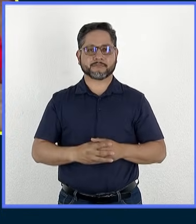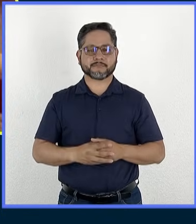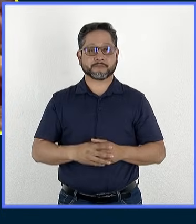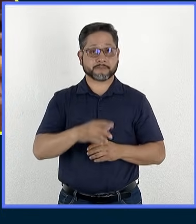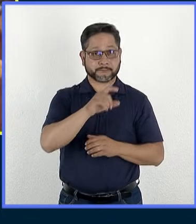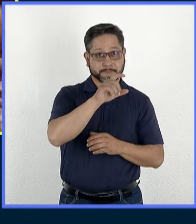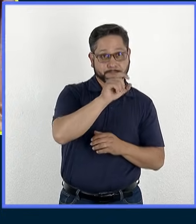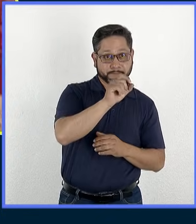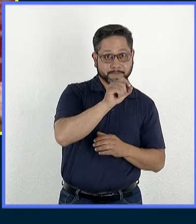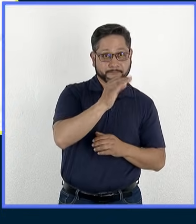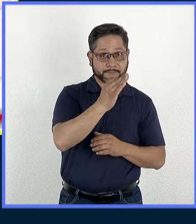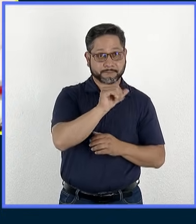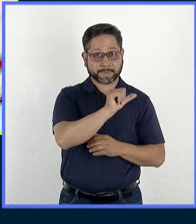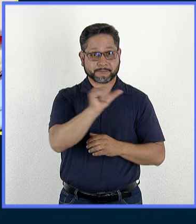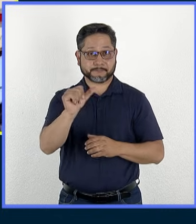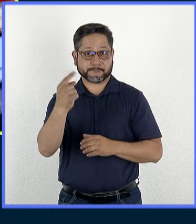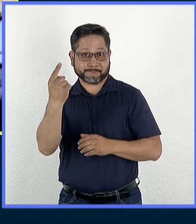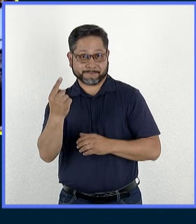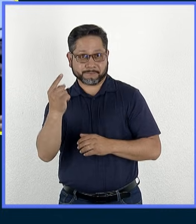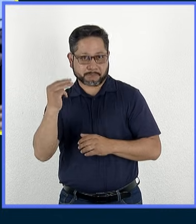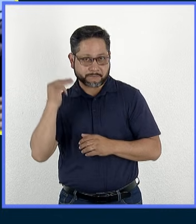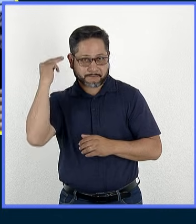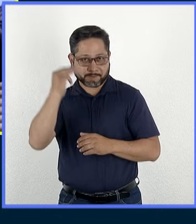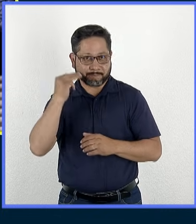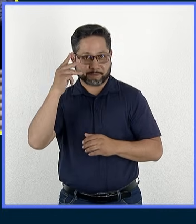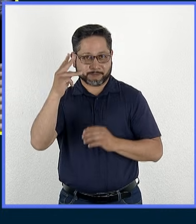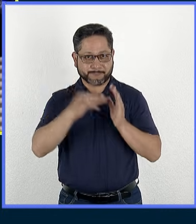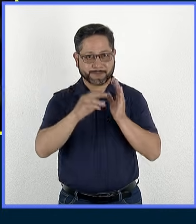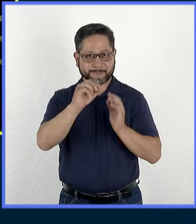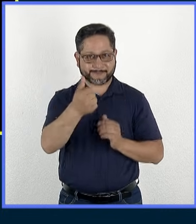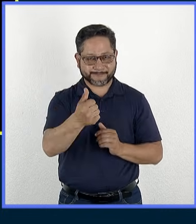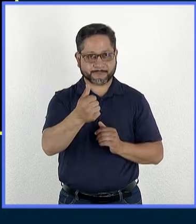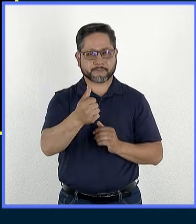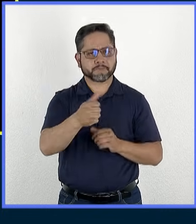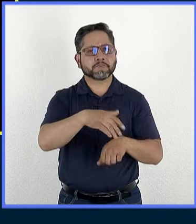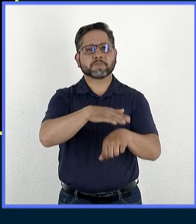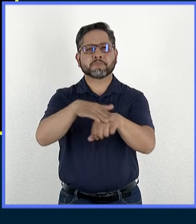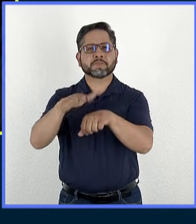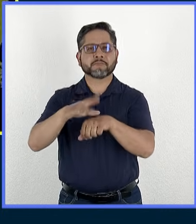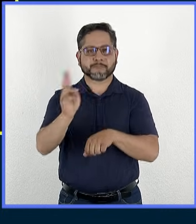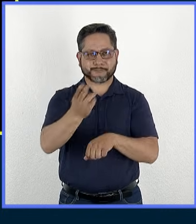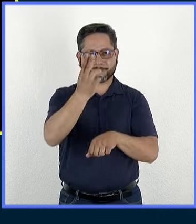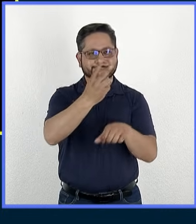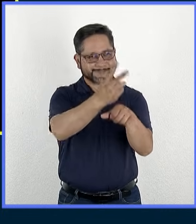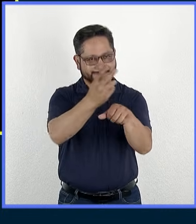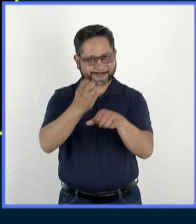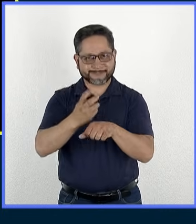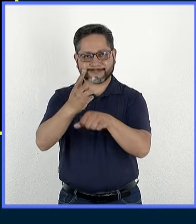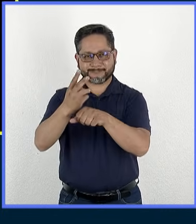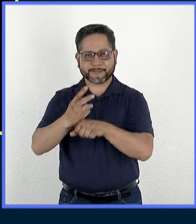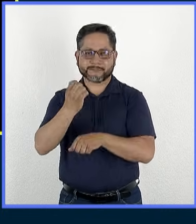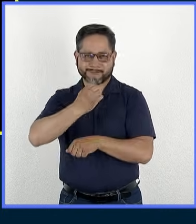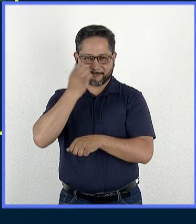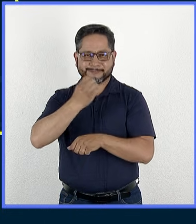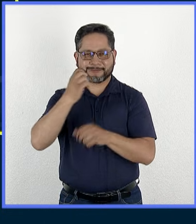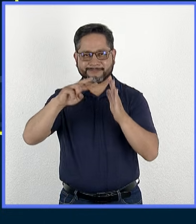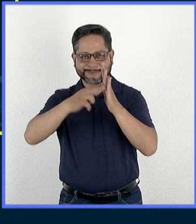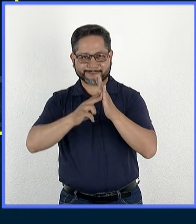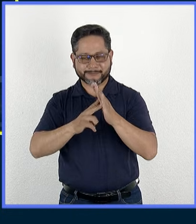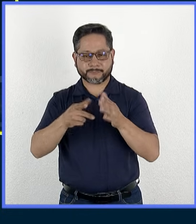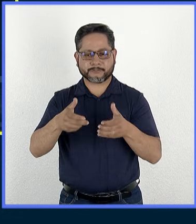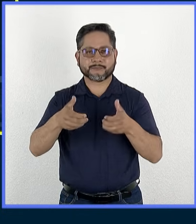Del 20 de febrero al 1 de marzo de 2026. Invita a la UNAM a través de su Facultad de Ingeniería.